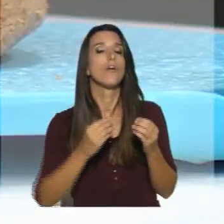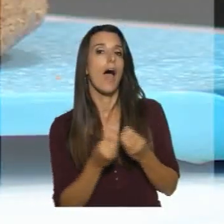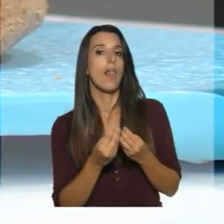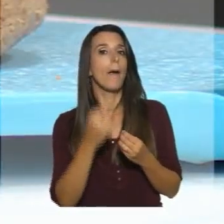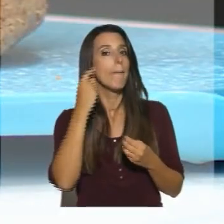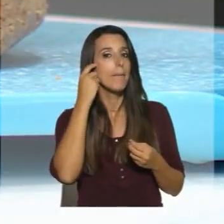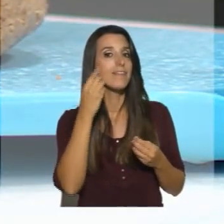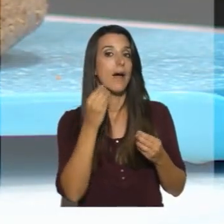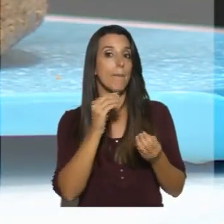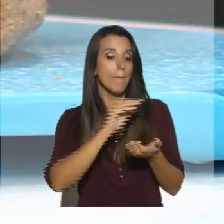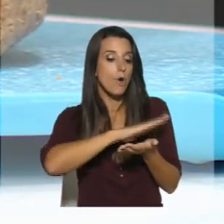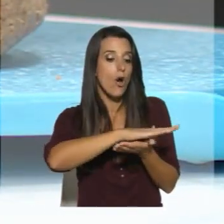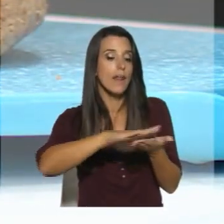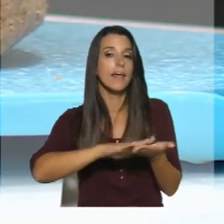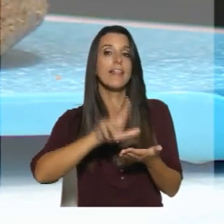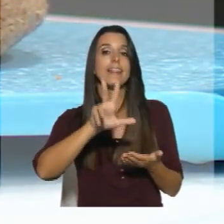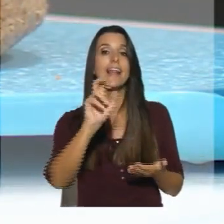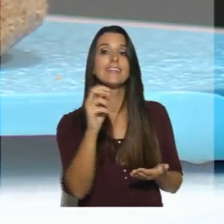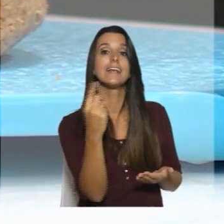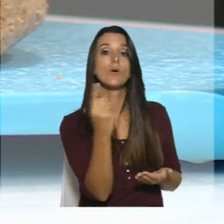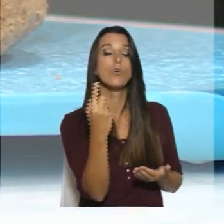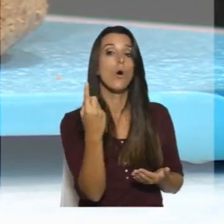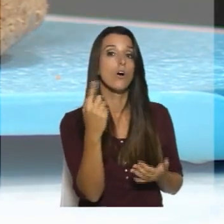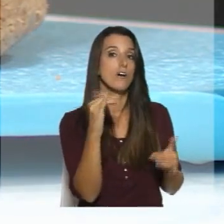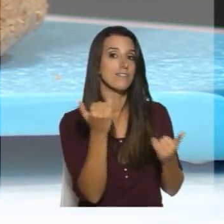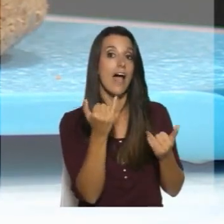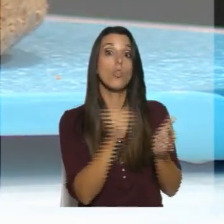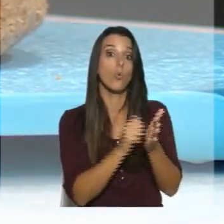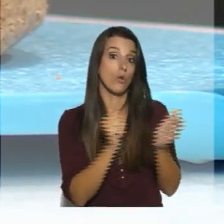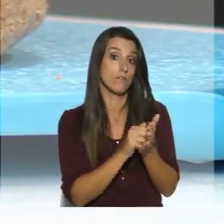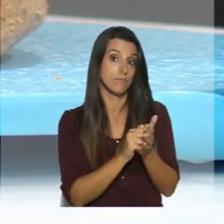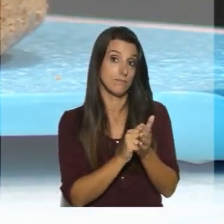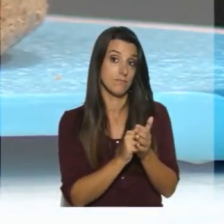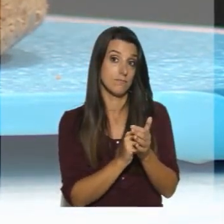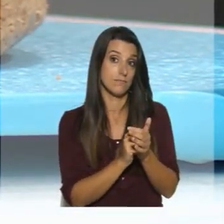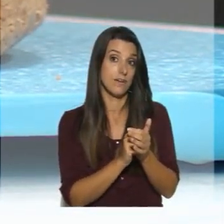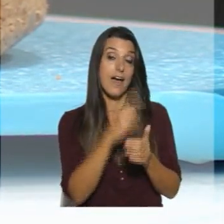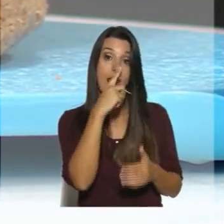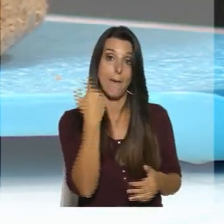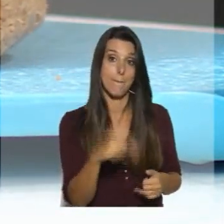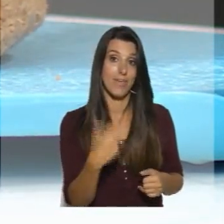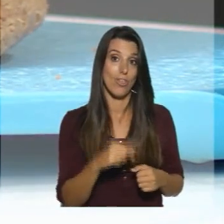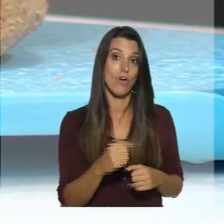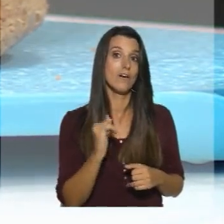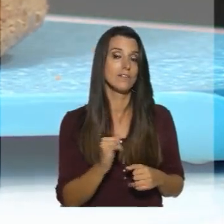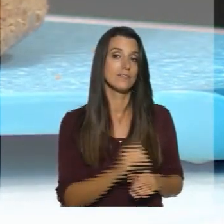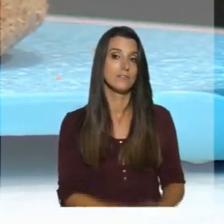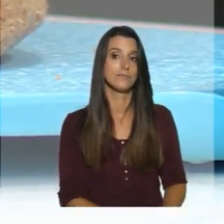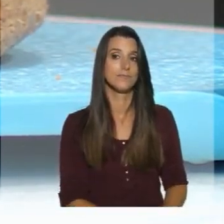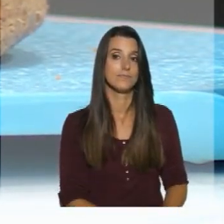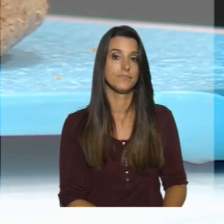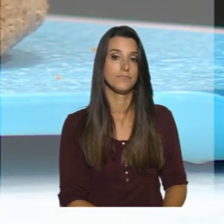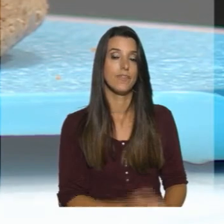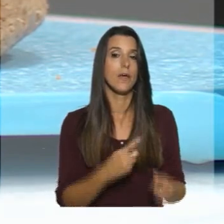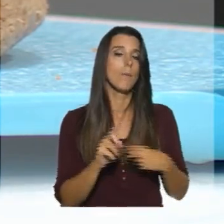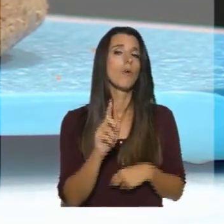que cuando lo pongas, en 30 segundos, un minuto, ya te va a solidificar. Perfecto. O sea que son unos minutitos antes de servir. Exacto. Pero